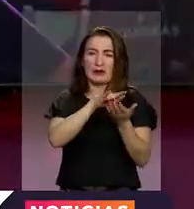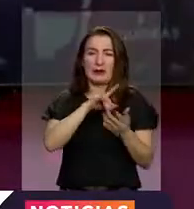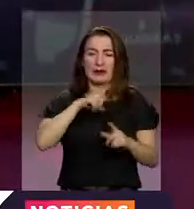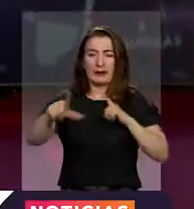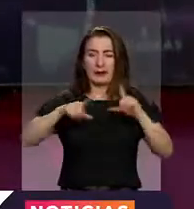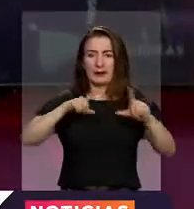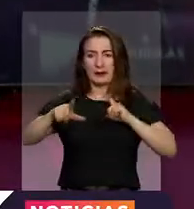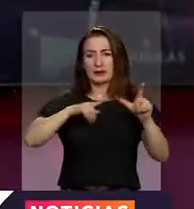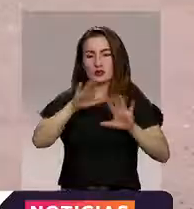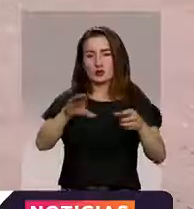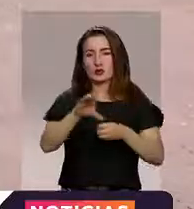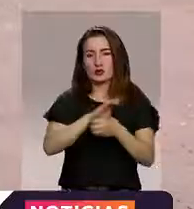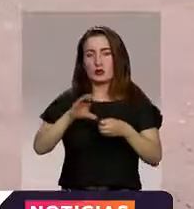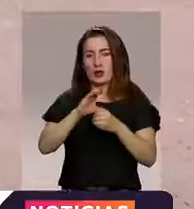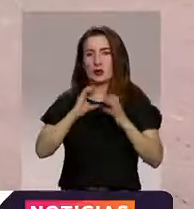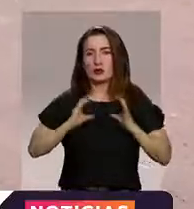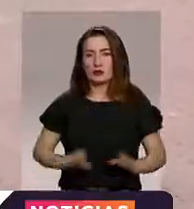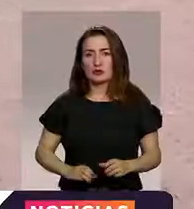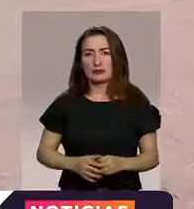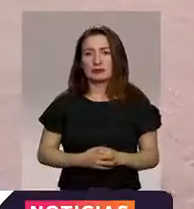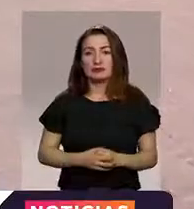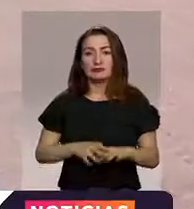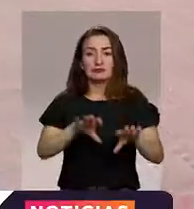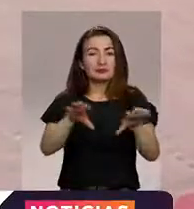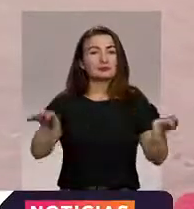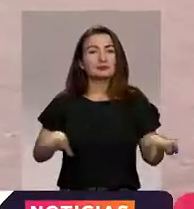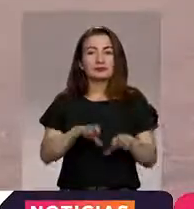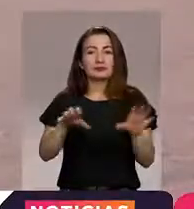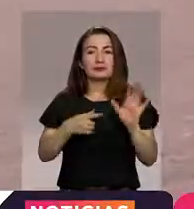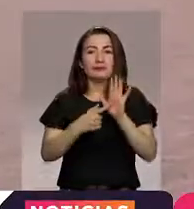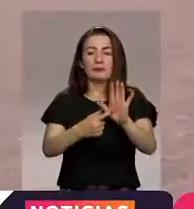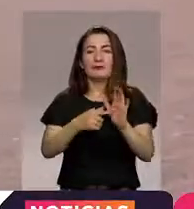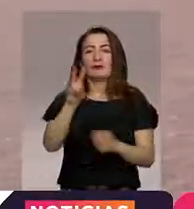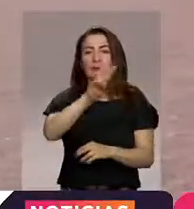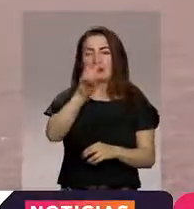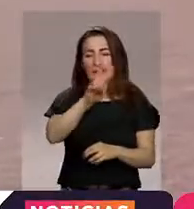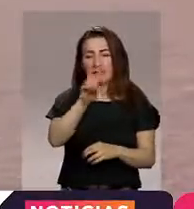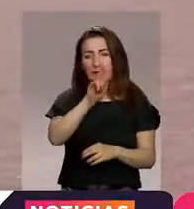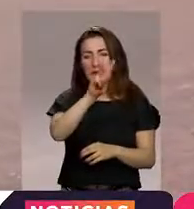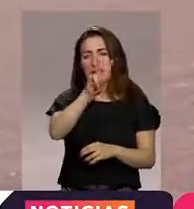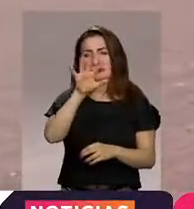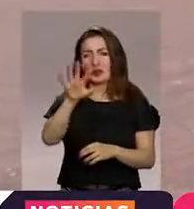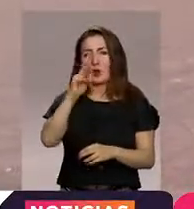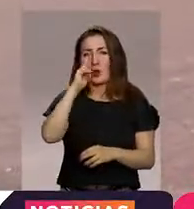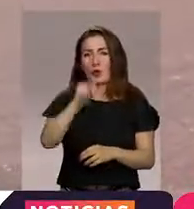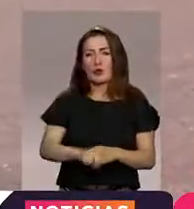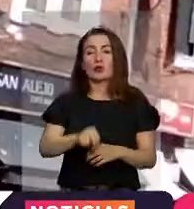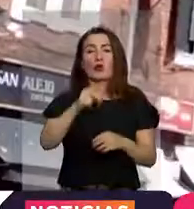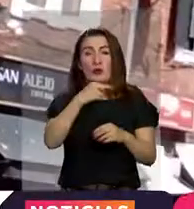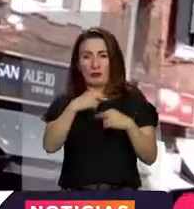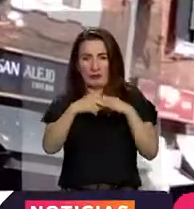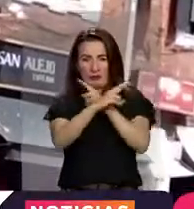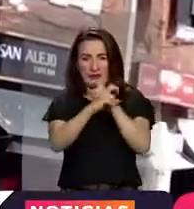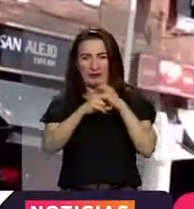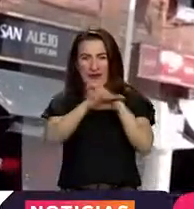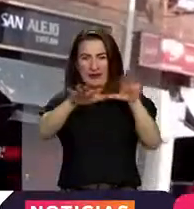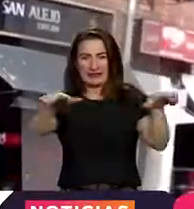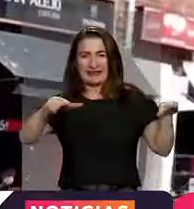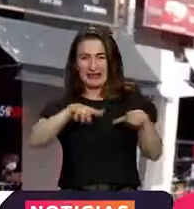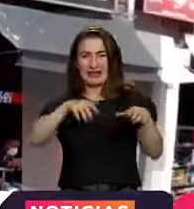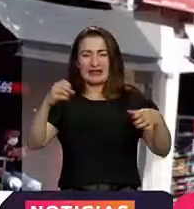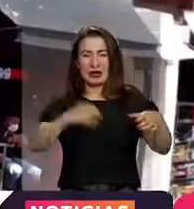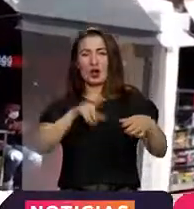líderes ciudadanos. El evento se llevará a cabo el viernes 25 de junio en la Plaza de Lourdes y proyectado con